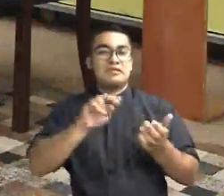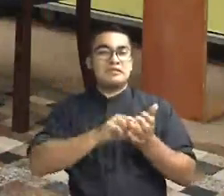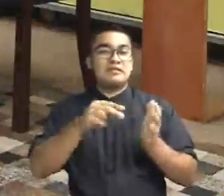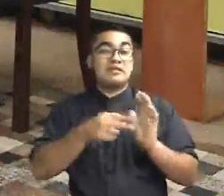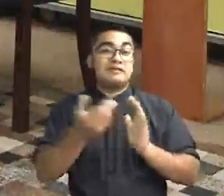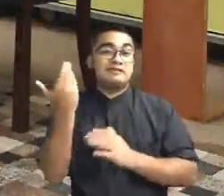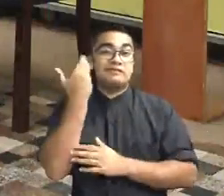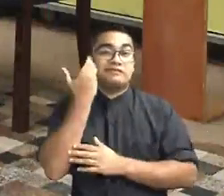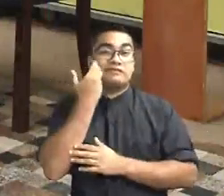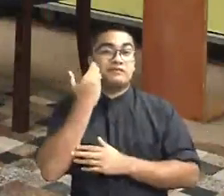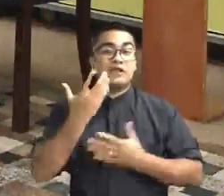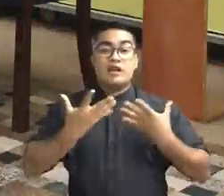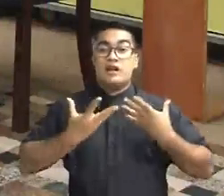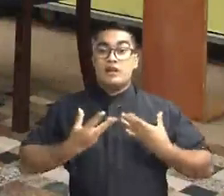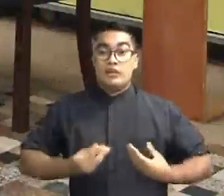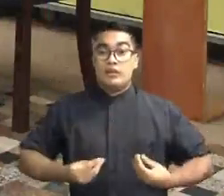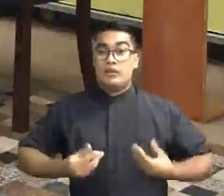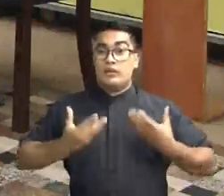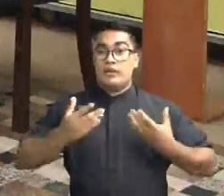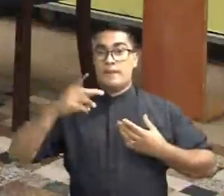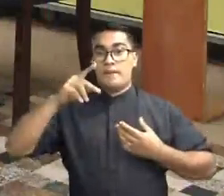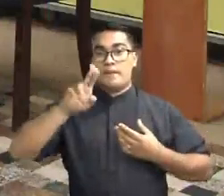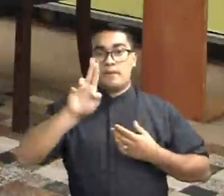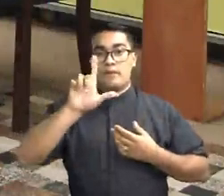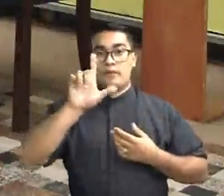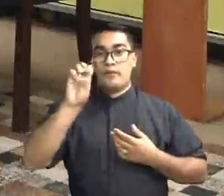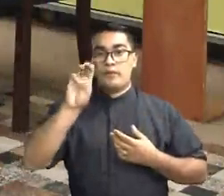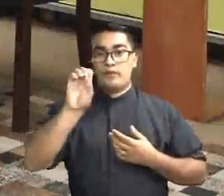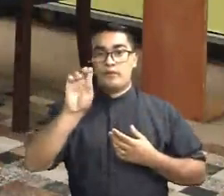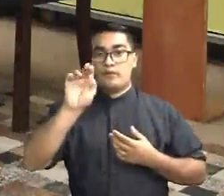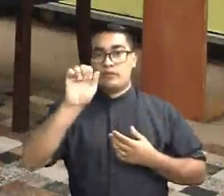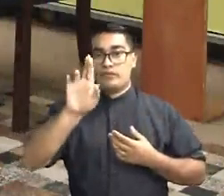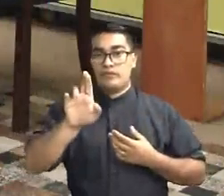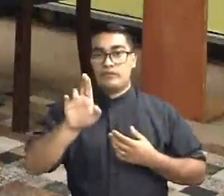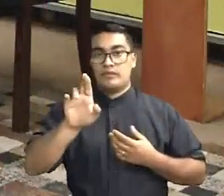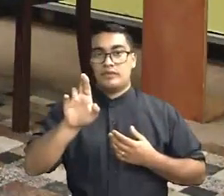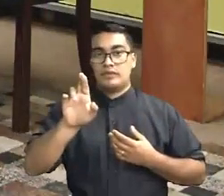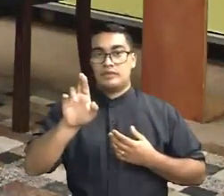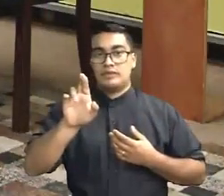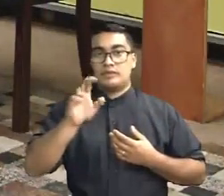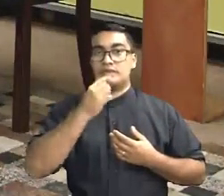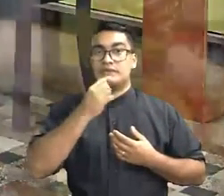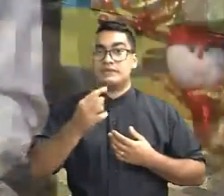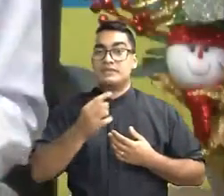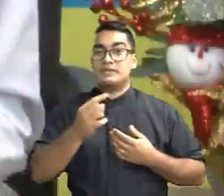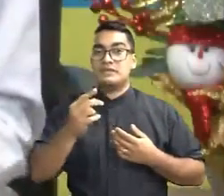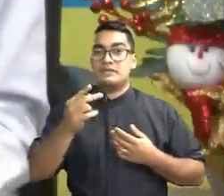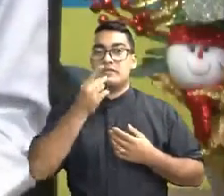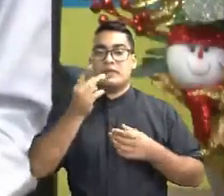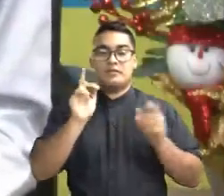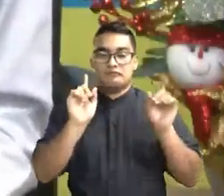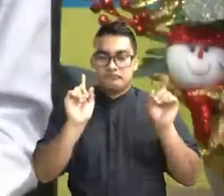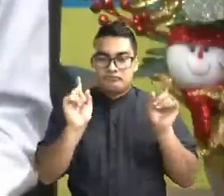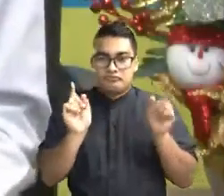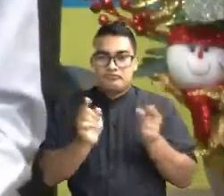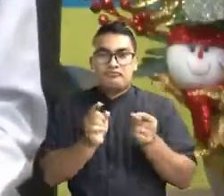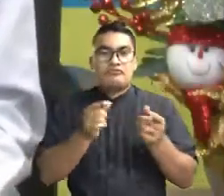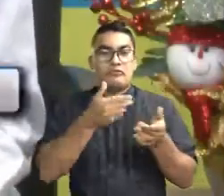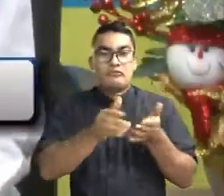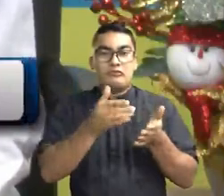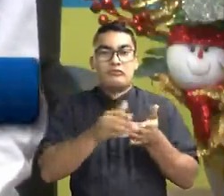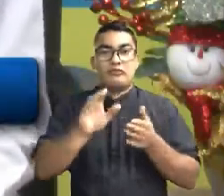enfermedad pulmonar obstructiva crónica? La enfermedad pulmonar obstructiva crónica, vamos a mencionarla, ¿verdad?, por más sencilla,